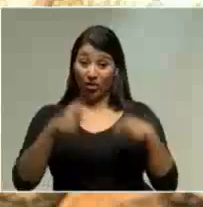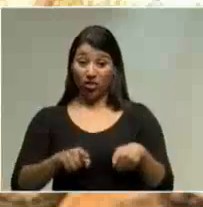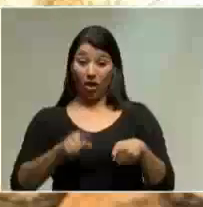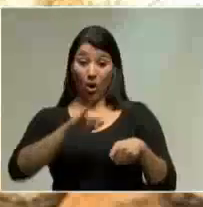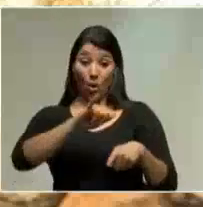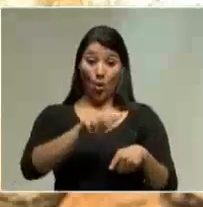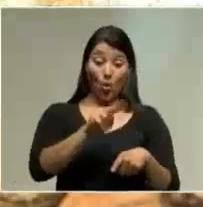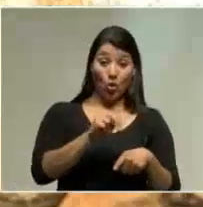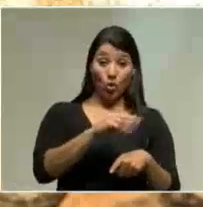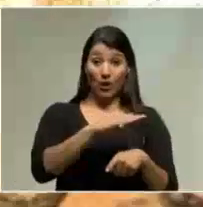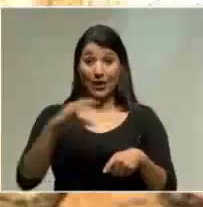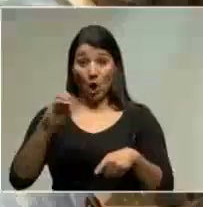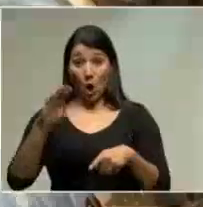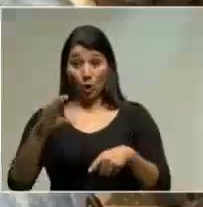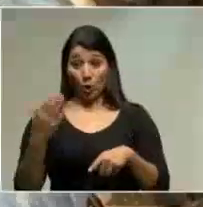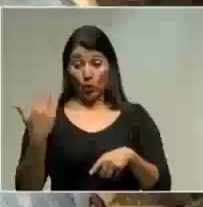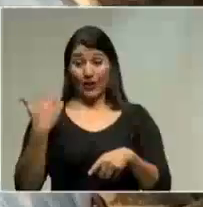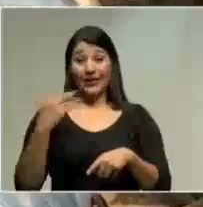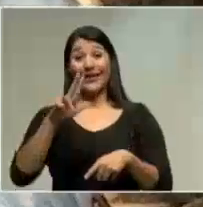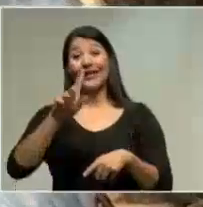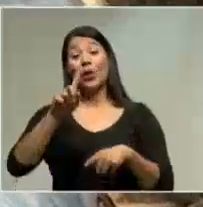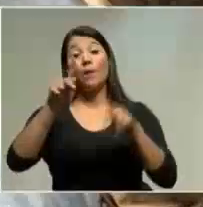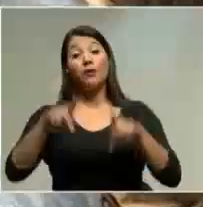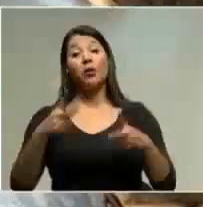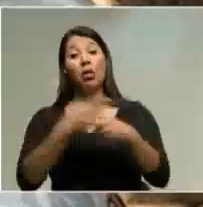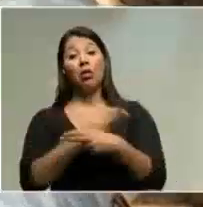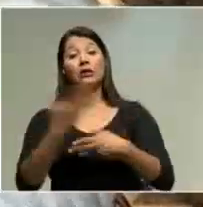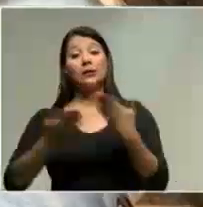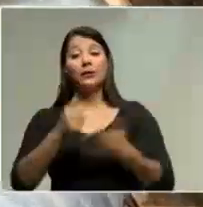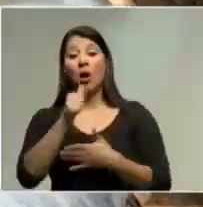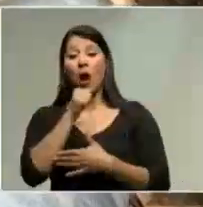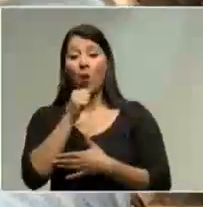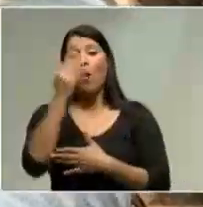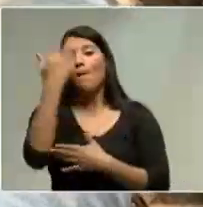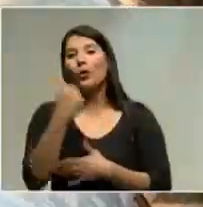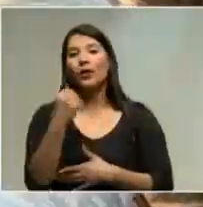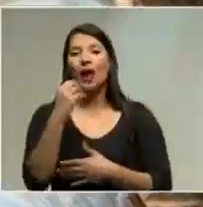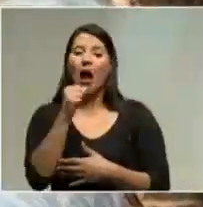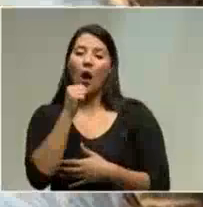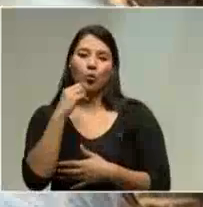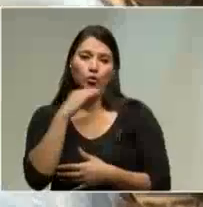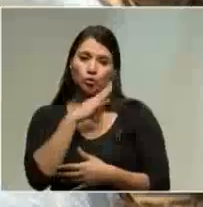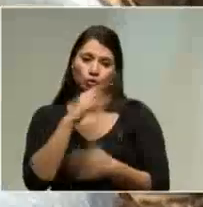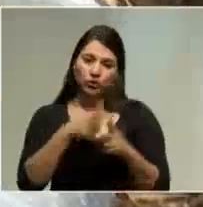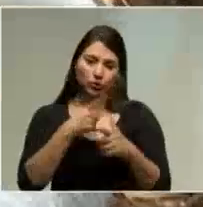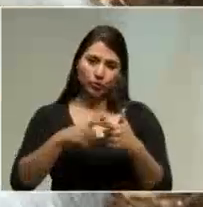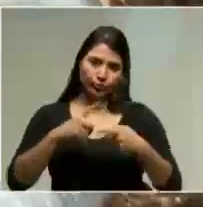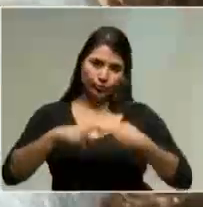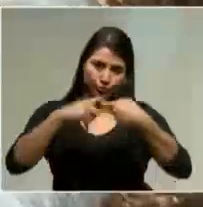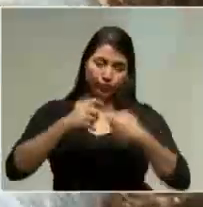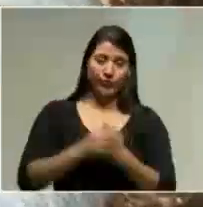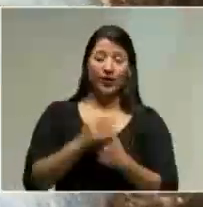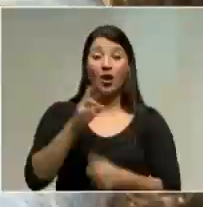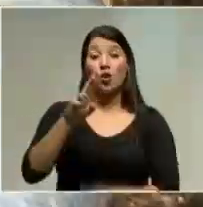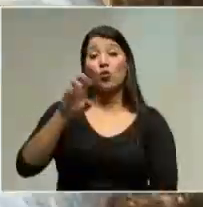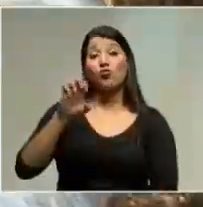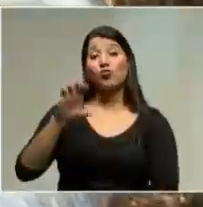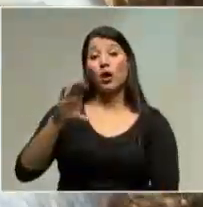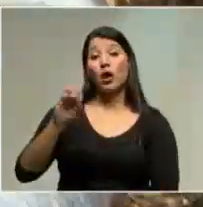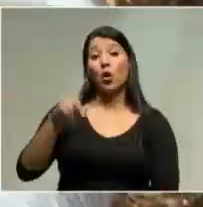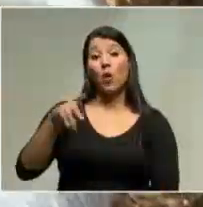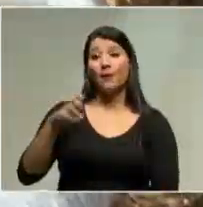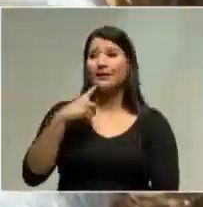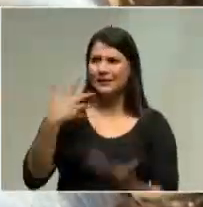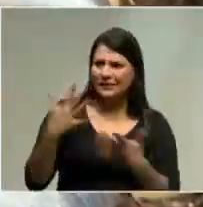pasado que 30.000 personas se quedaran sin agua debido a la contaminación del acueducto. En Recope aseguran que están desarrollando